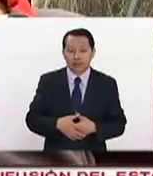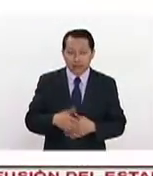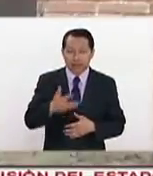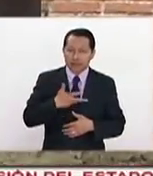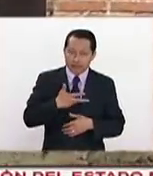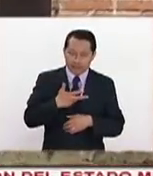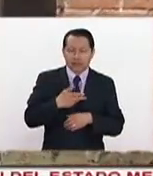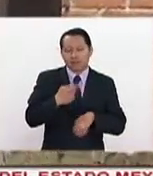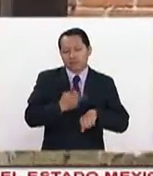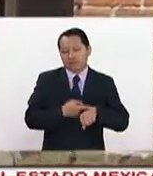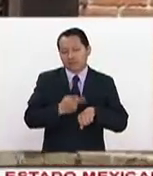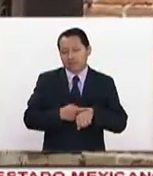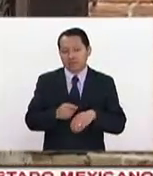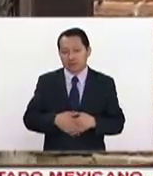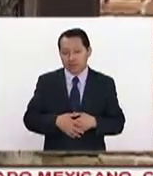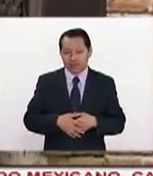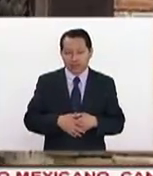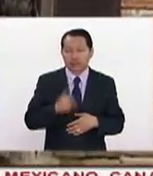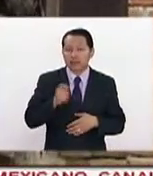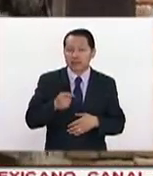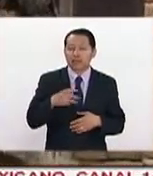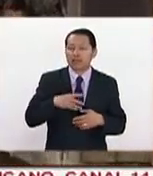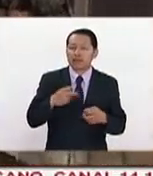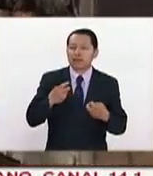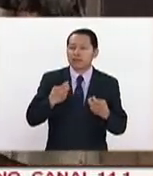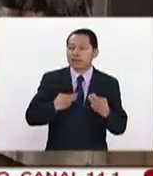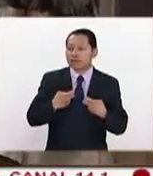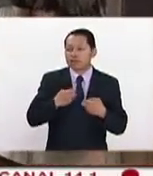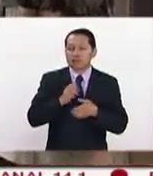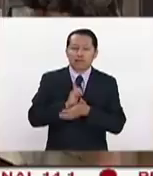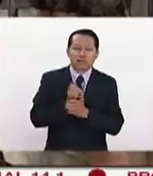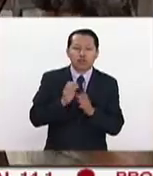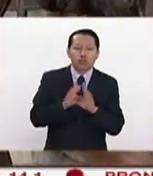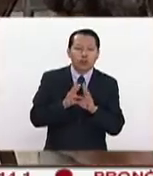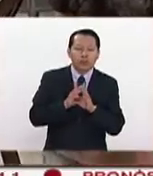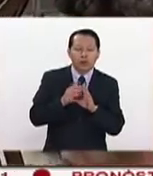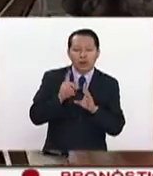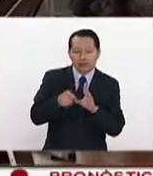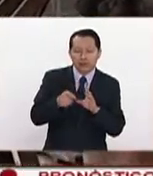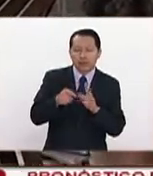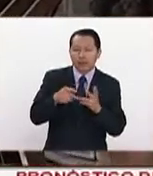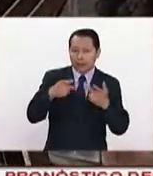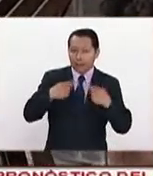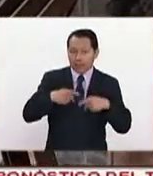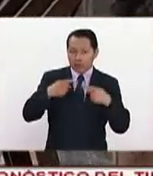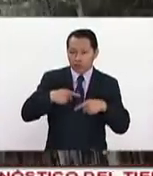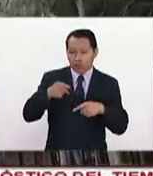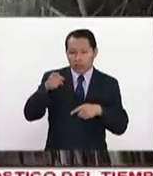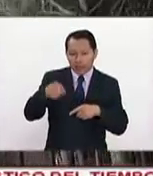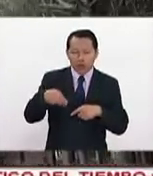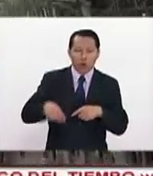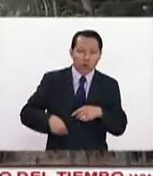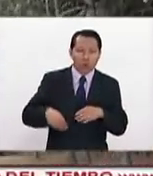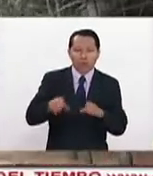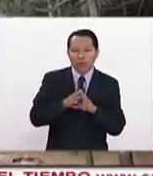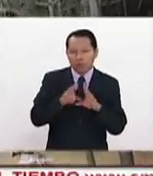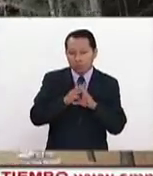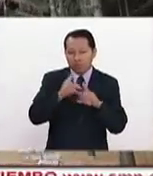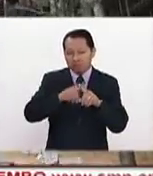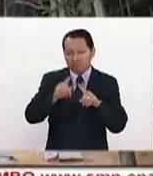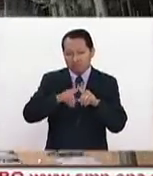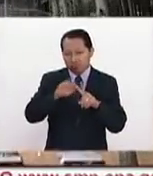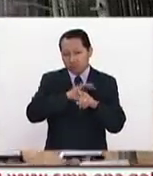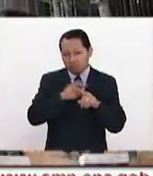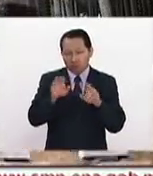portador. El estigma está relacionado de alguna manera con culpabilizar a la persona por portar el virus, por ligarlo a un asunto